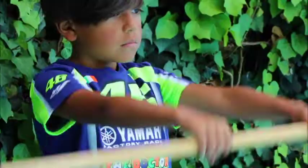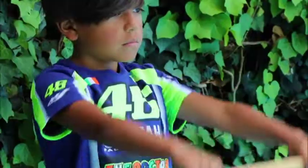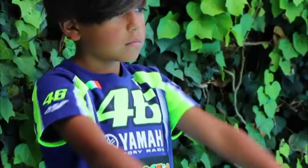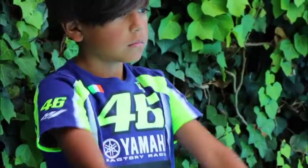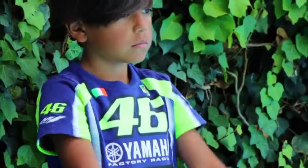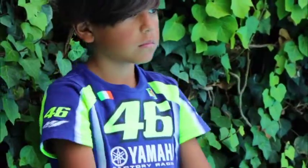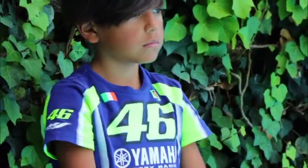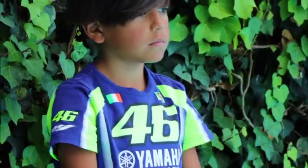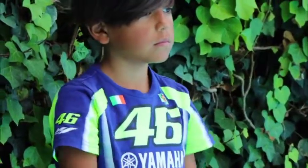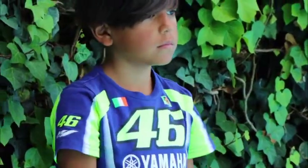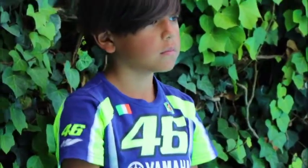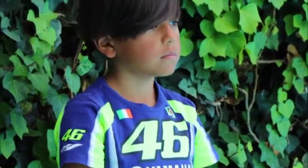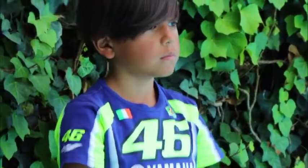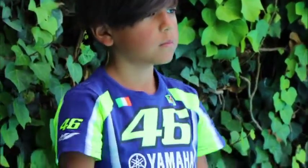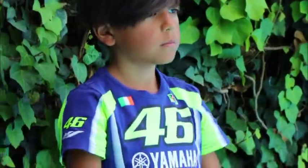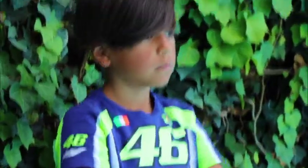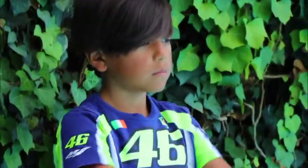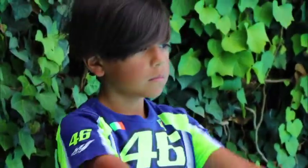espalda derecha,